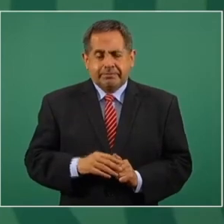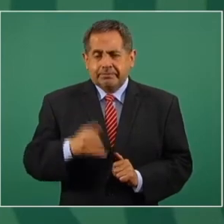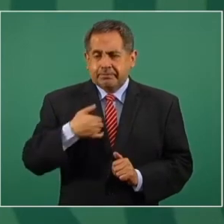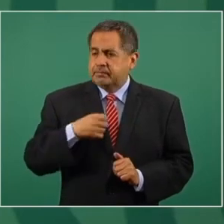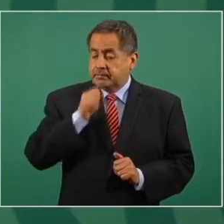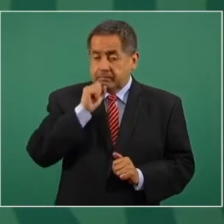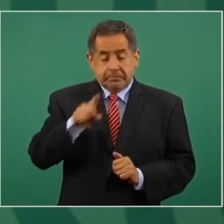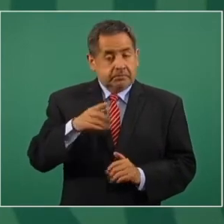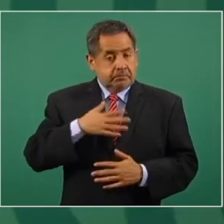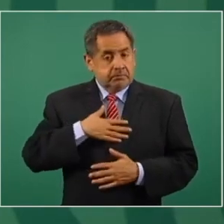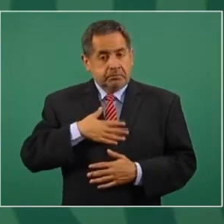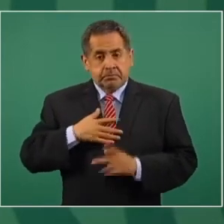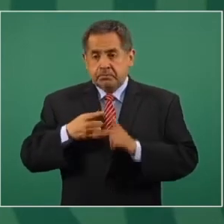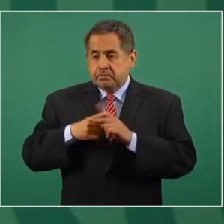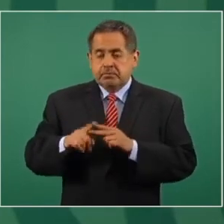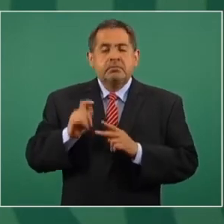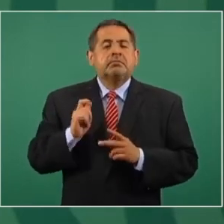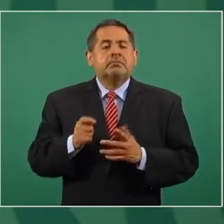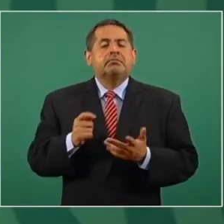empecé también a